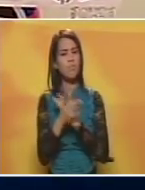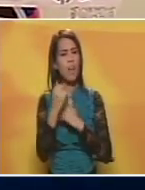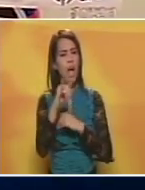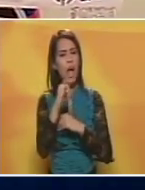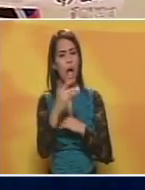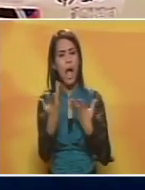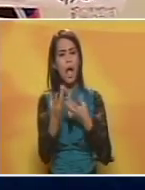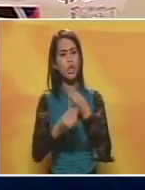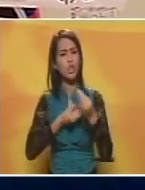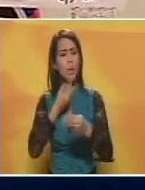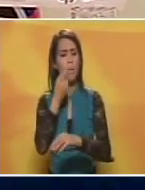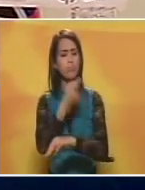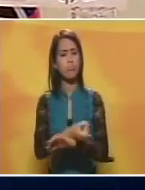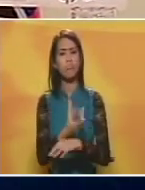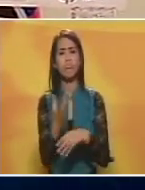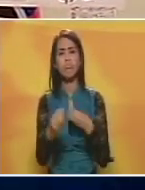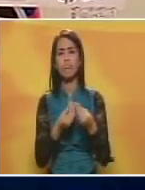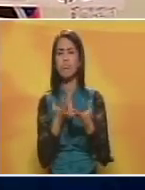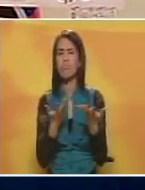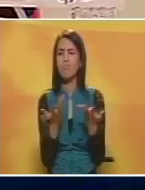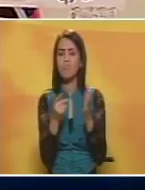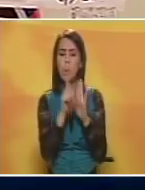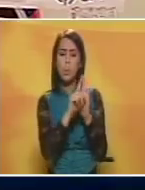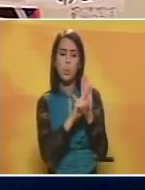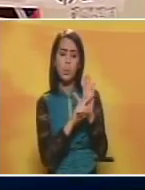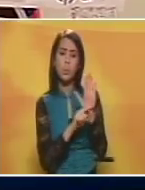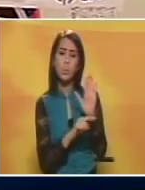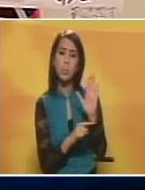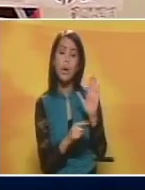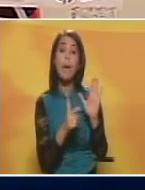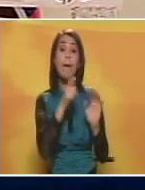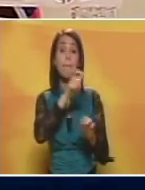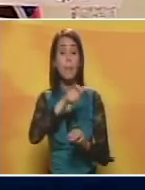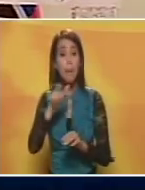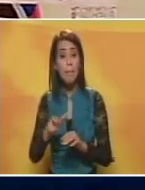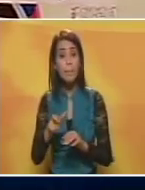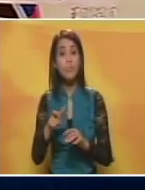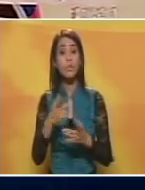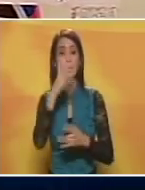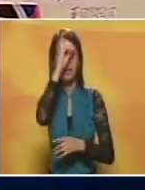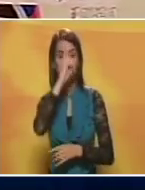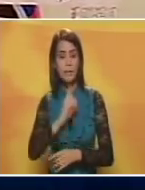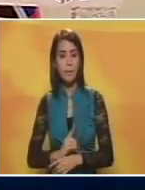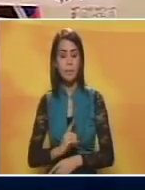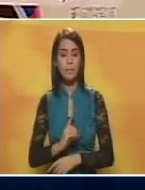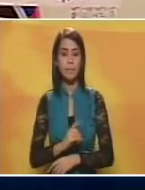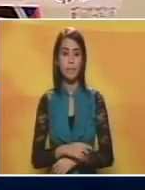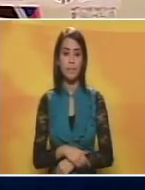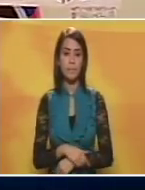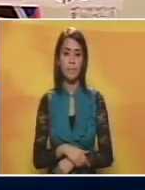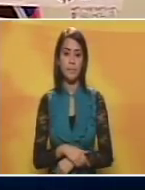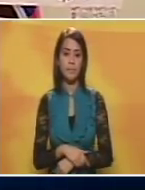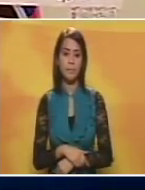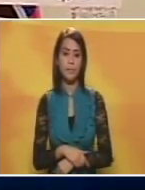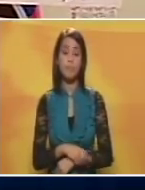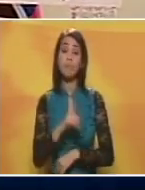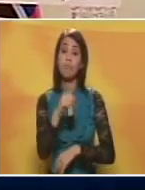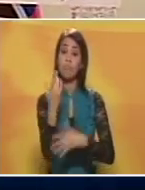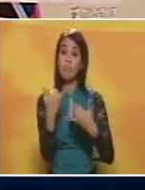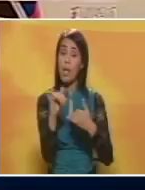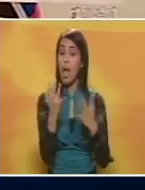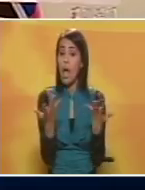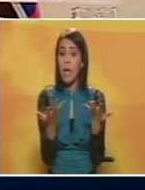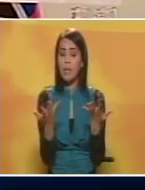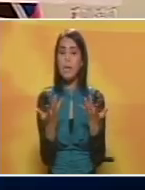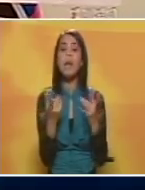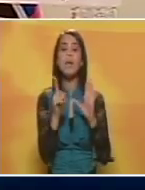se debe hacer el tratamiento para las personas con algún tipo de discapacidad. Y está establecido